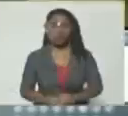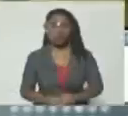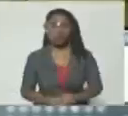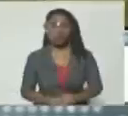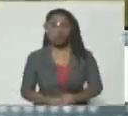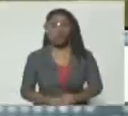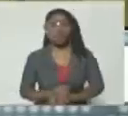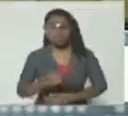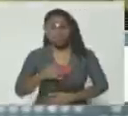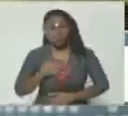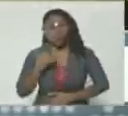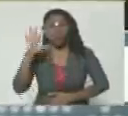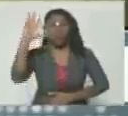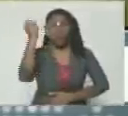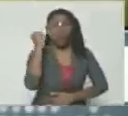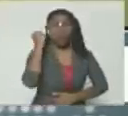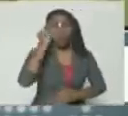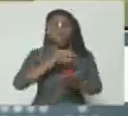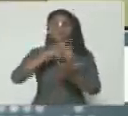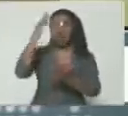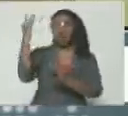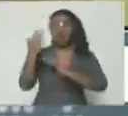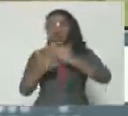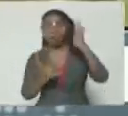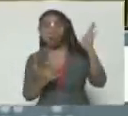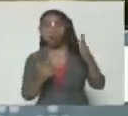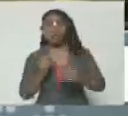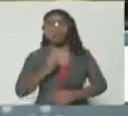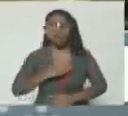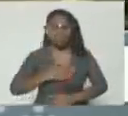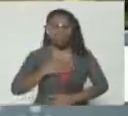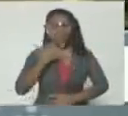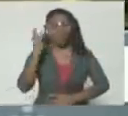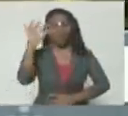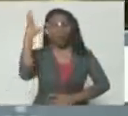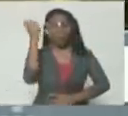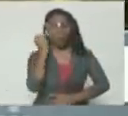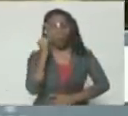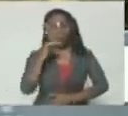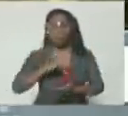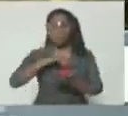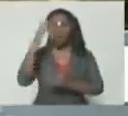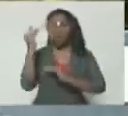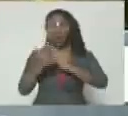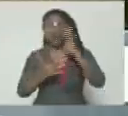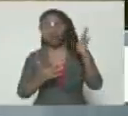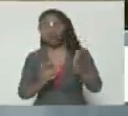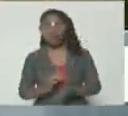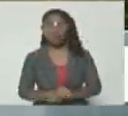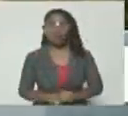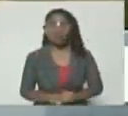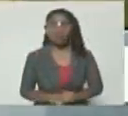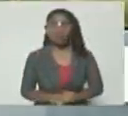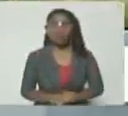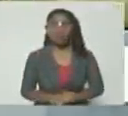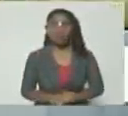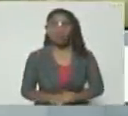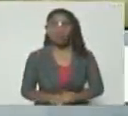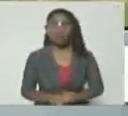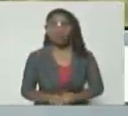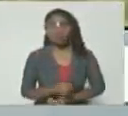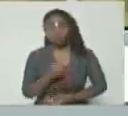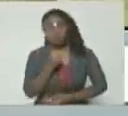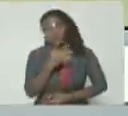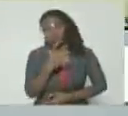es posible lograr milagros. Es posible lograr milagros, José Gregorio. Y bueno,